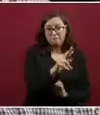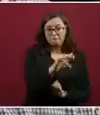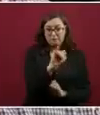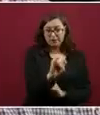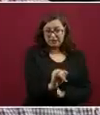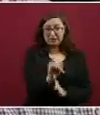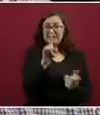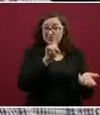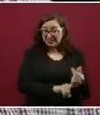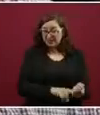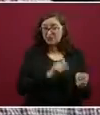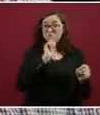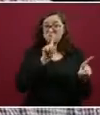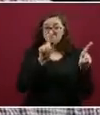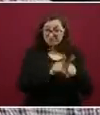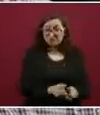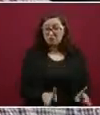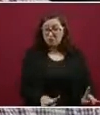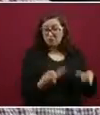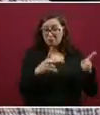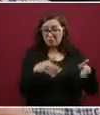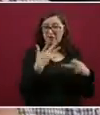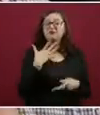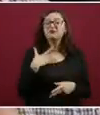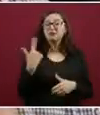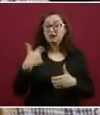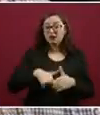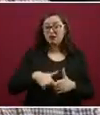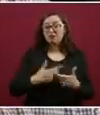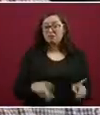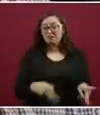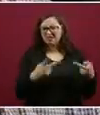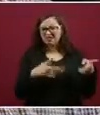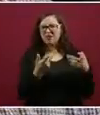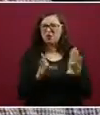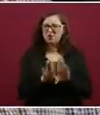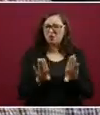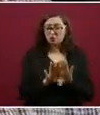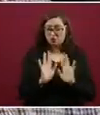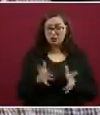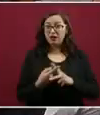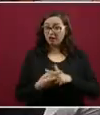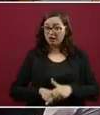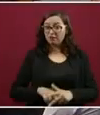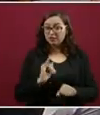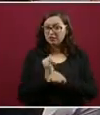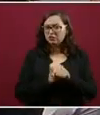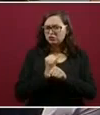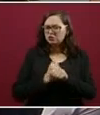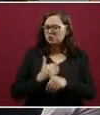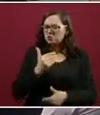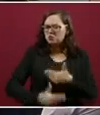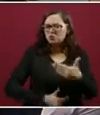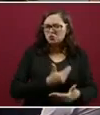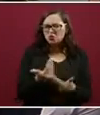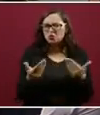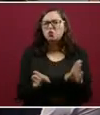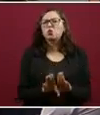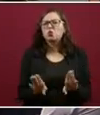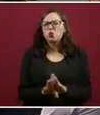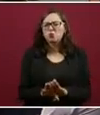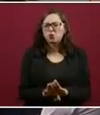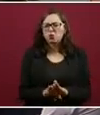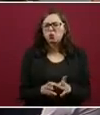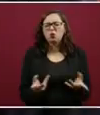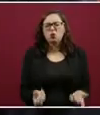con temas de venta de combustible robado, ¿cuál es el estatus de la investigación en este momento? ¿Con